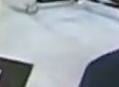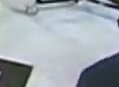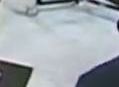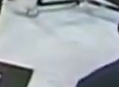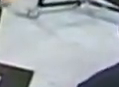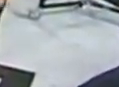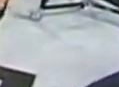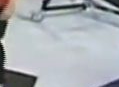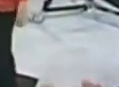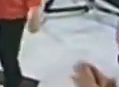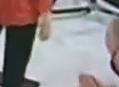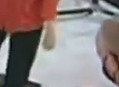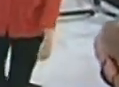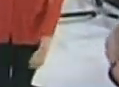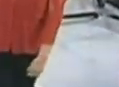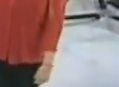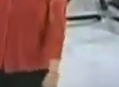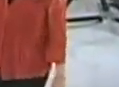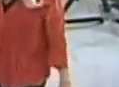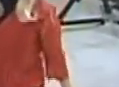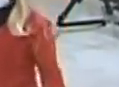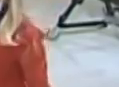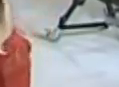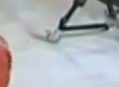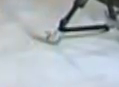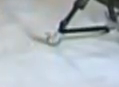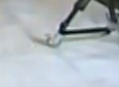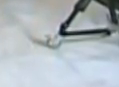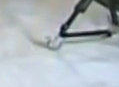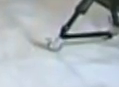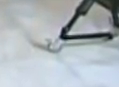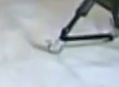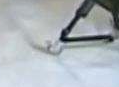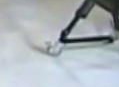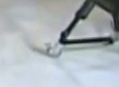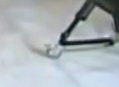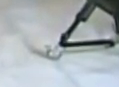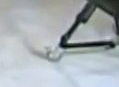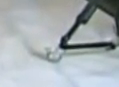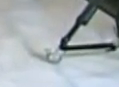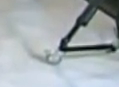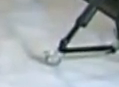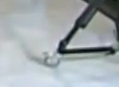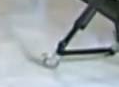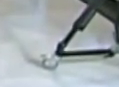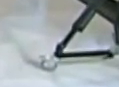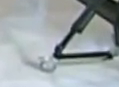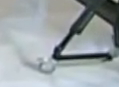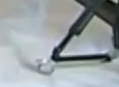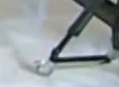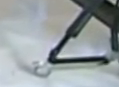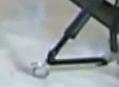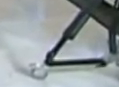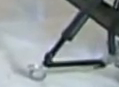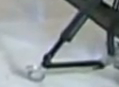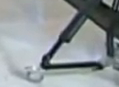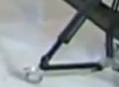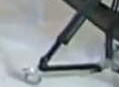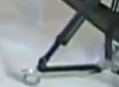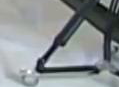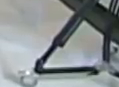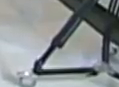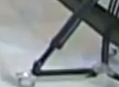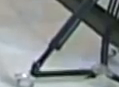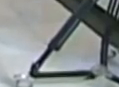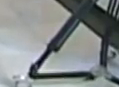económica, financiera, comercial y de los aparatos productivos, con énfasis en la inversión productiva de los 16 motores de